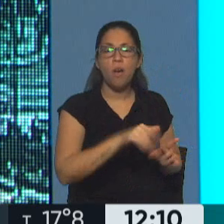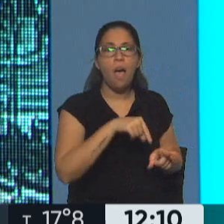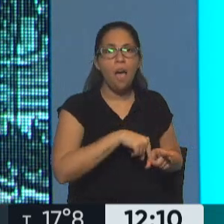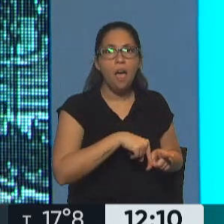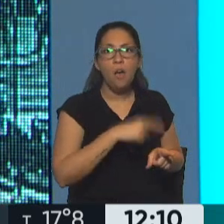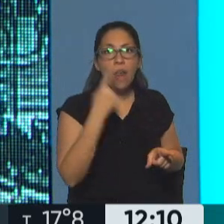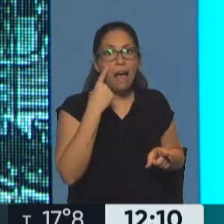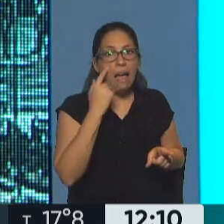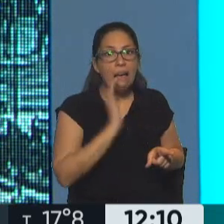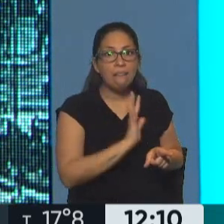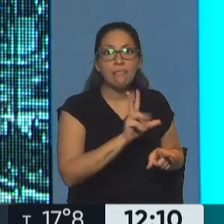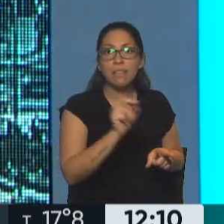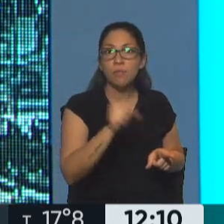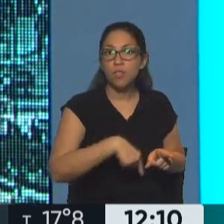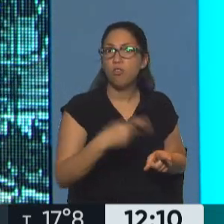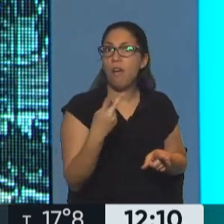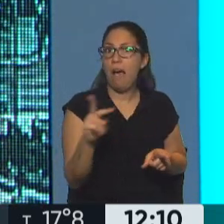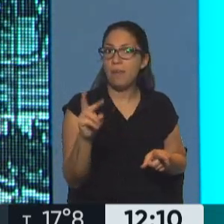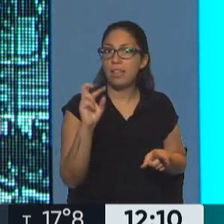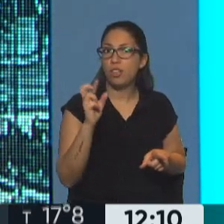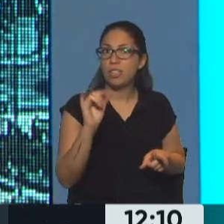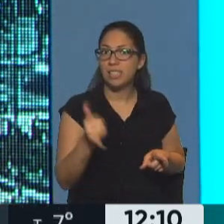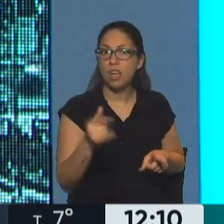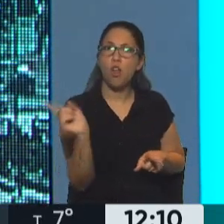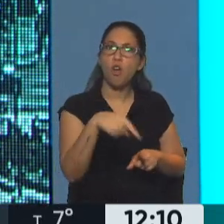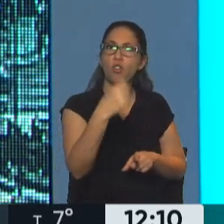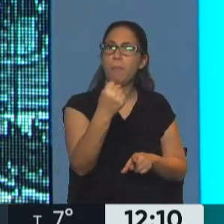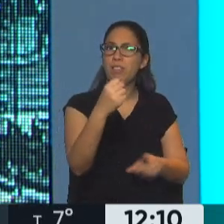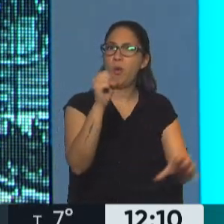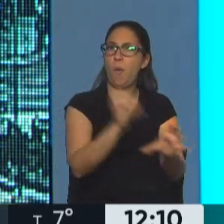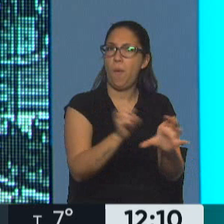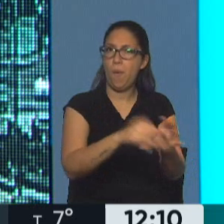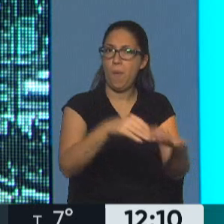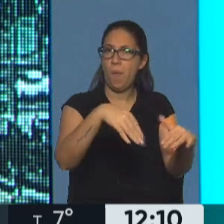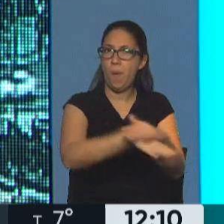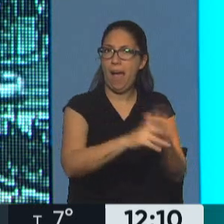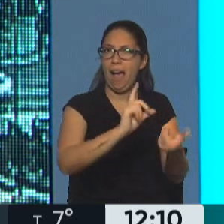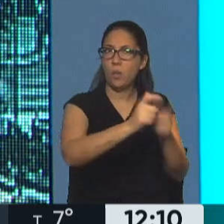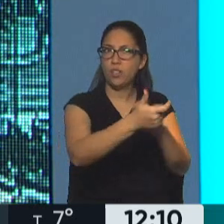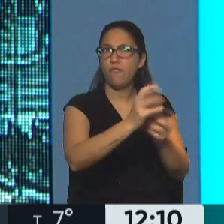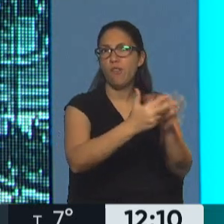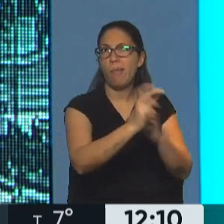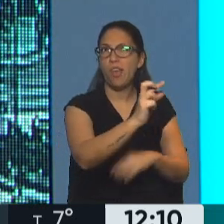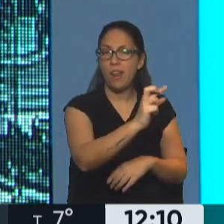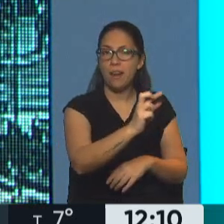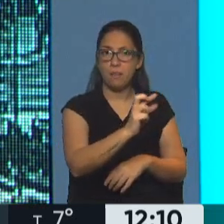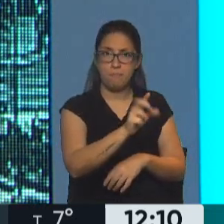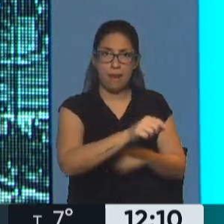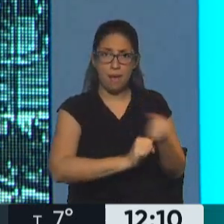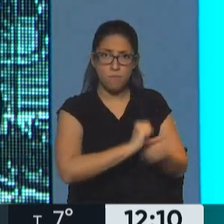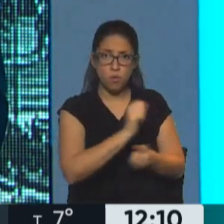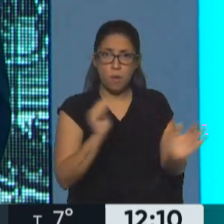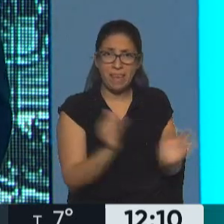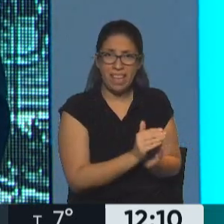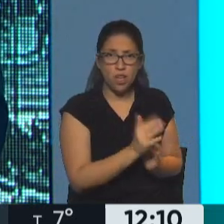seguir teniendo. 30% dolarizás y el resto te lo pongo en pesos, pero actualizado por dólar. Para el pequeño productor es